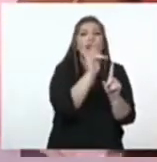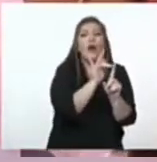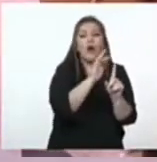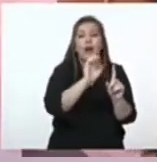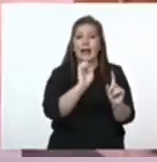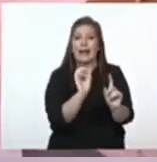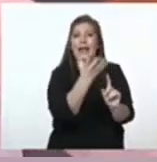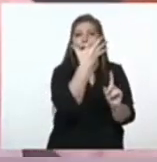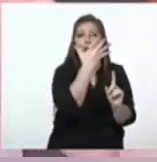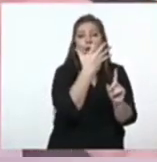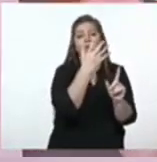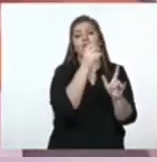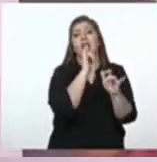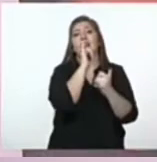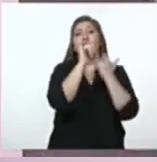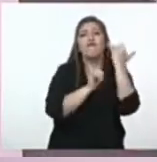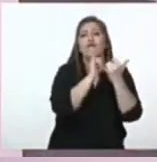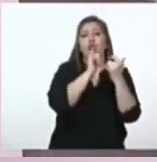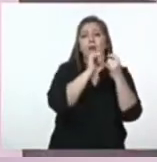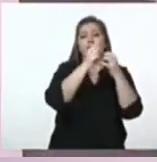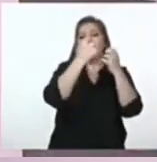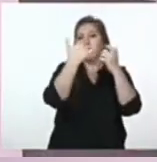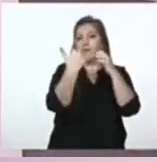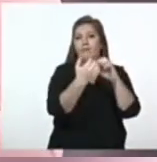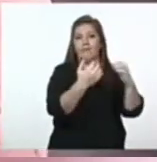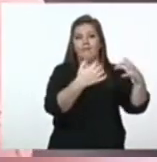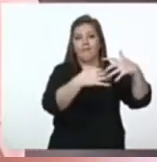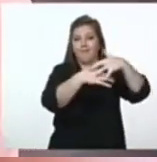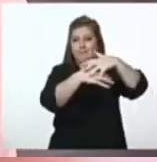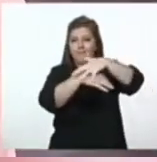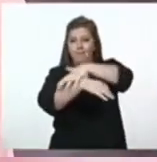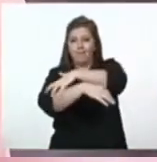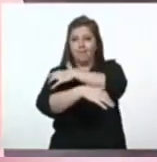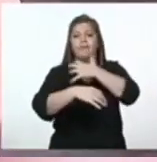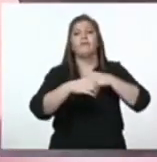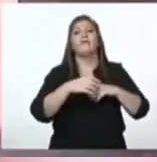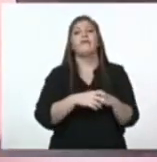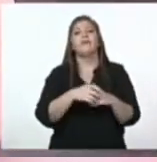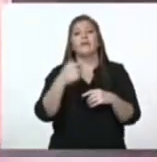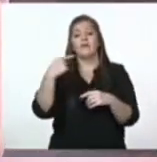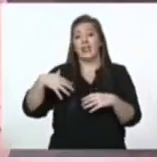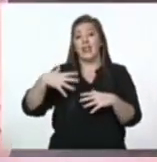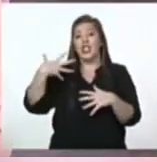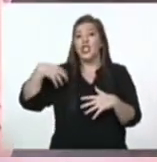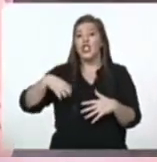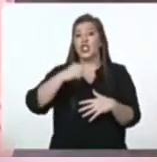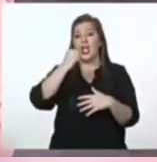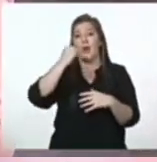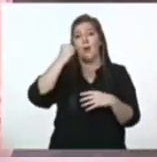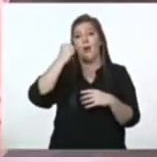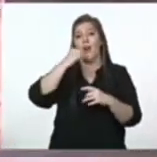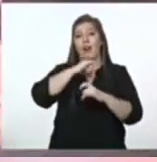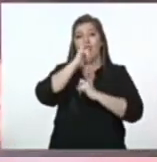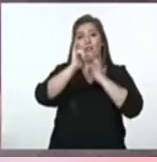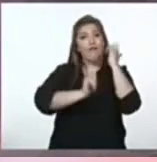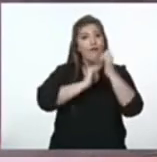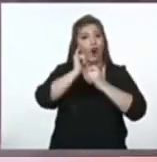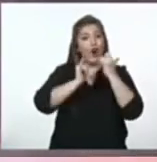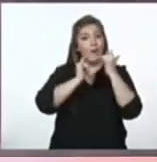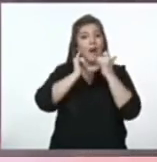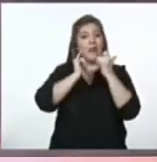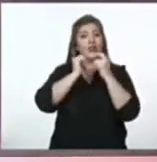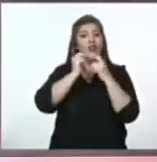va a viajar por los nervios, en este caso aferentes, es decir, los nervios que llevan la información sensitiva,